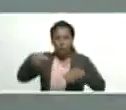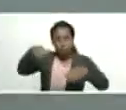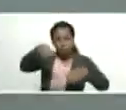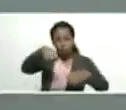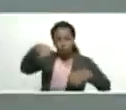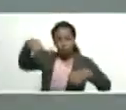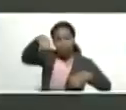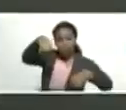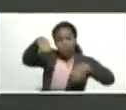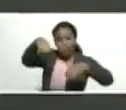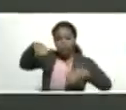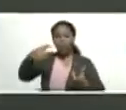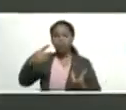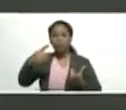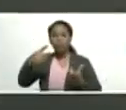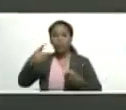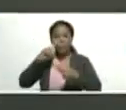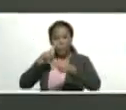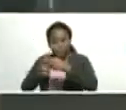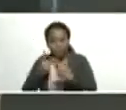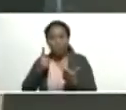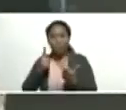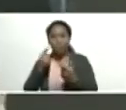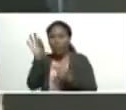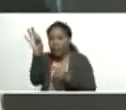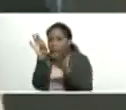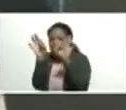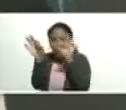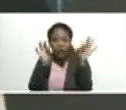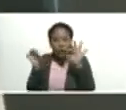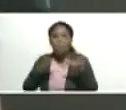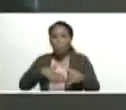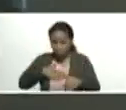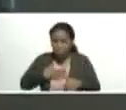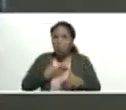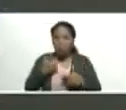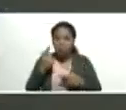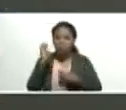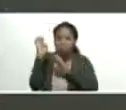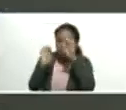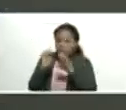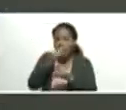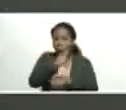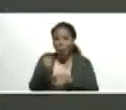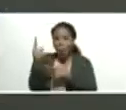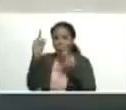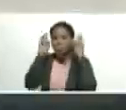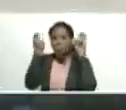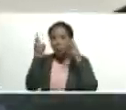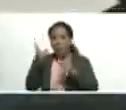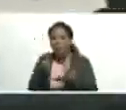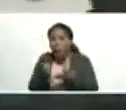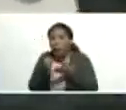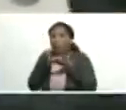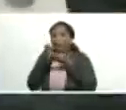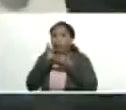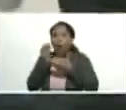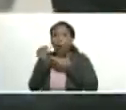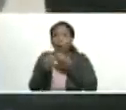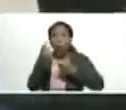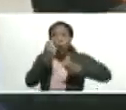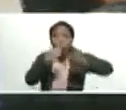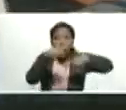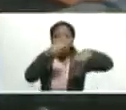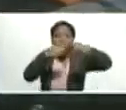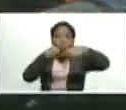tostión, catación. Podemos evaluar todos y cada uno de esos cafés, tanto